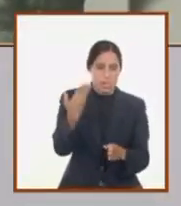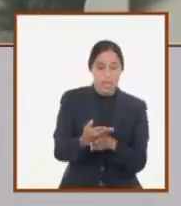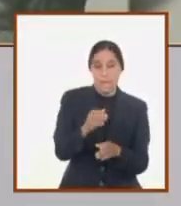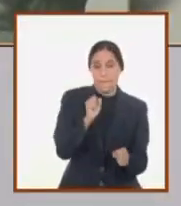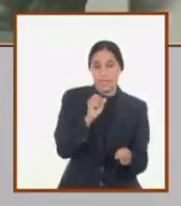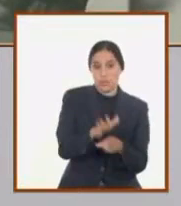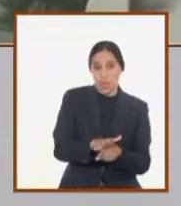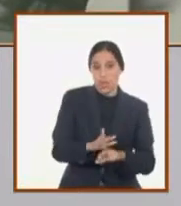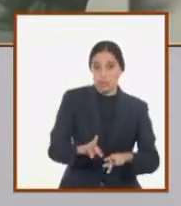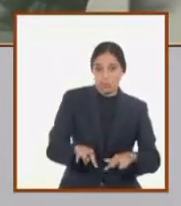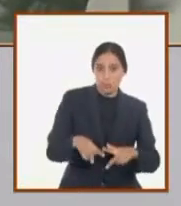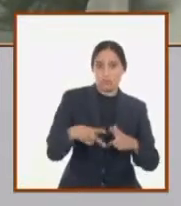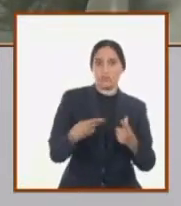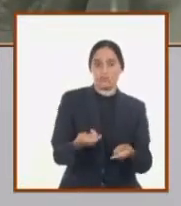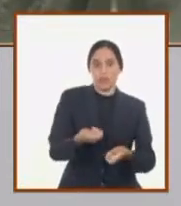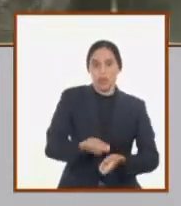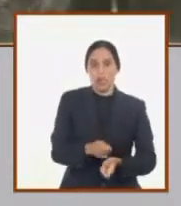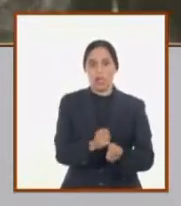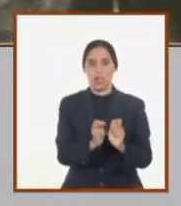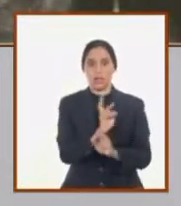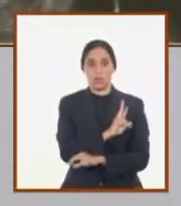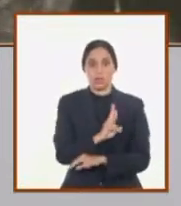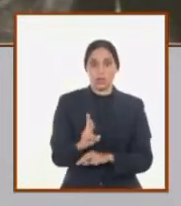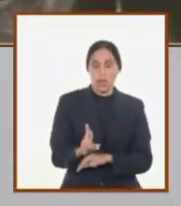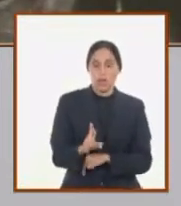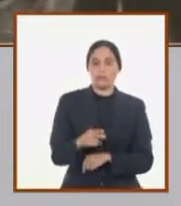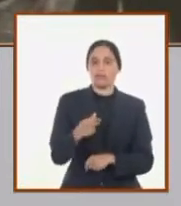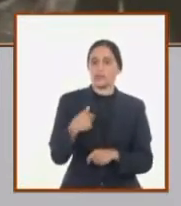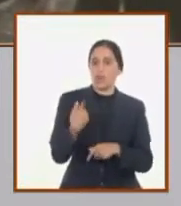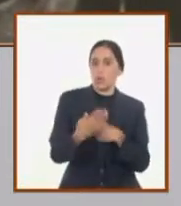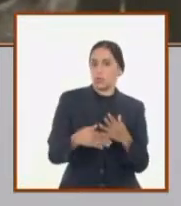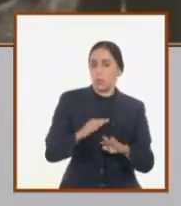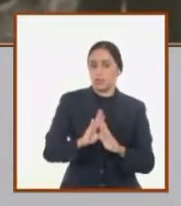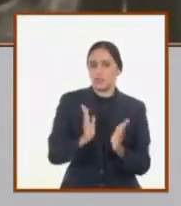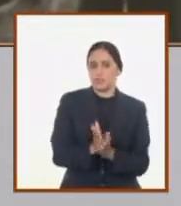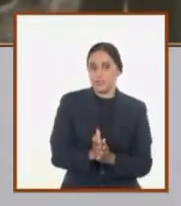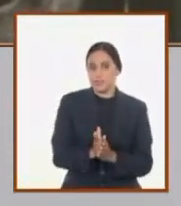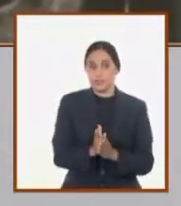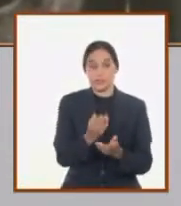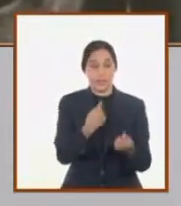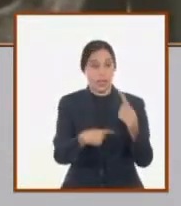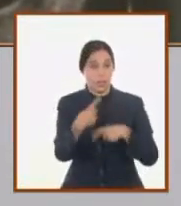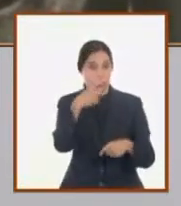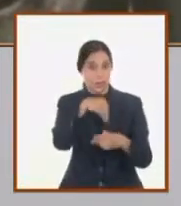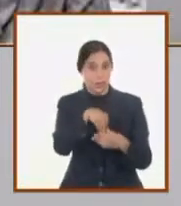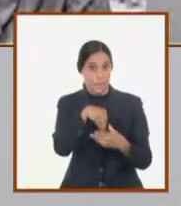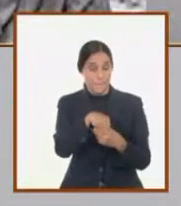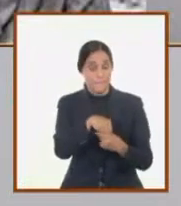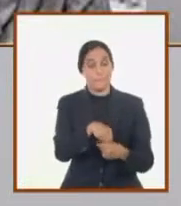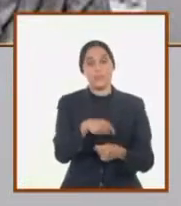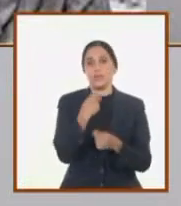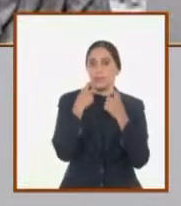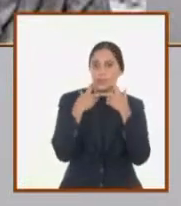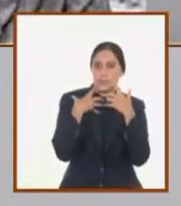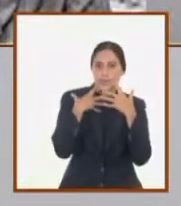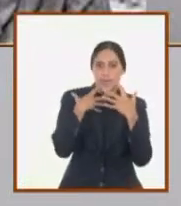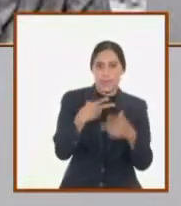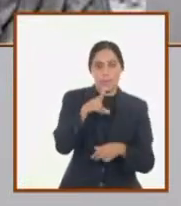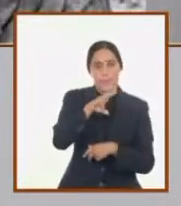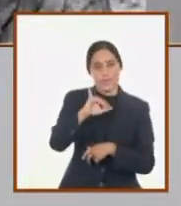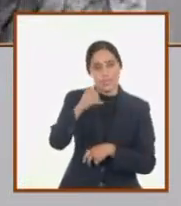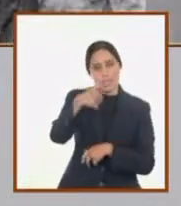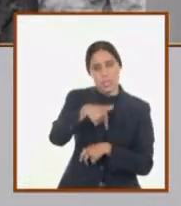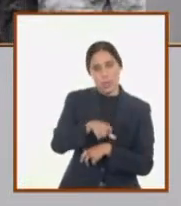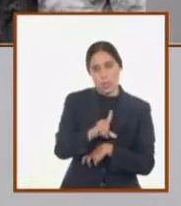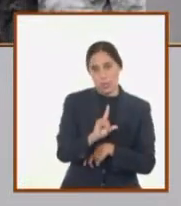revolución con las acciones del del 26 de julio Pero también se ha trabajado el tema del exilio eh que ahí tenemos la hora de betto Norman